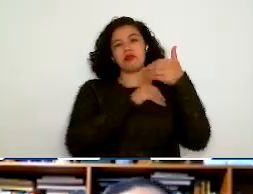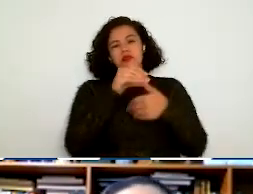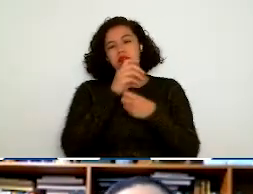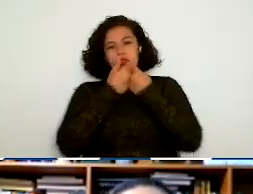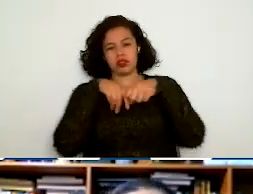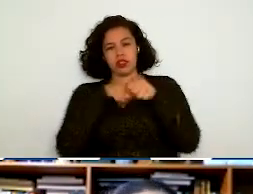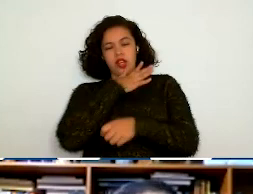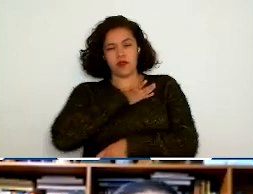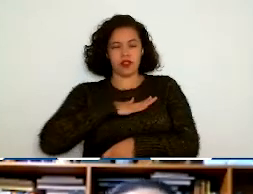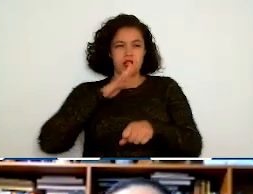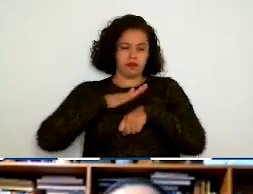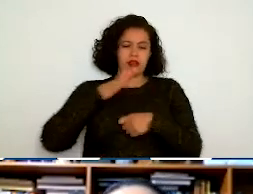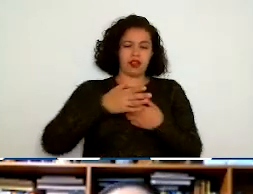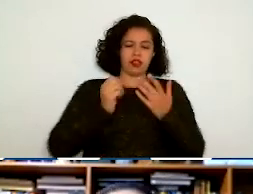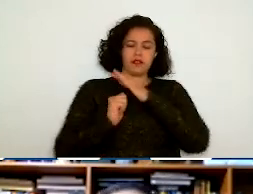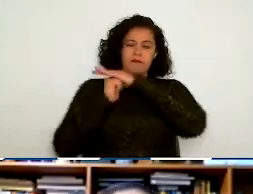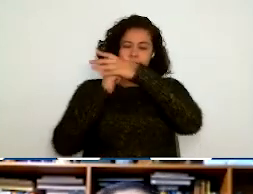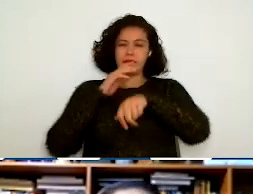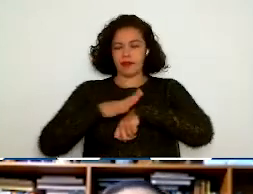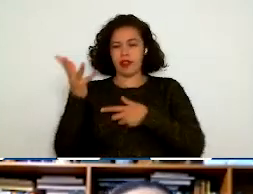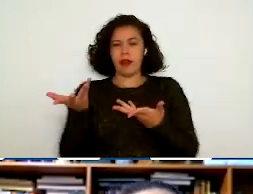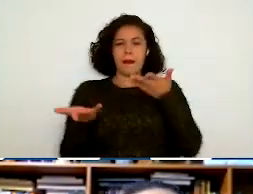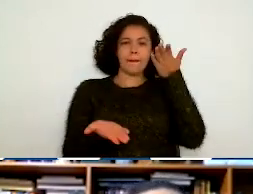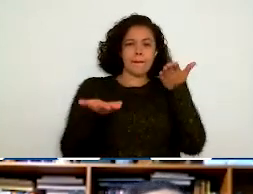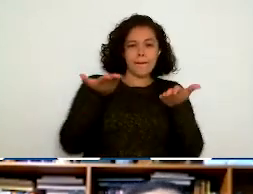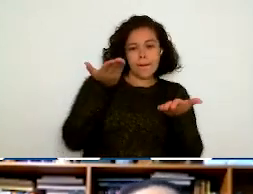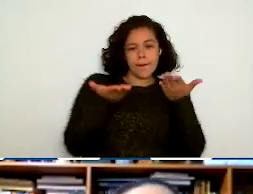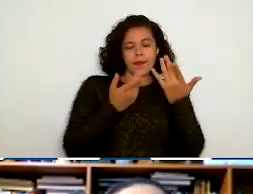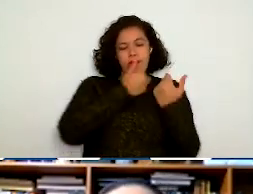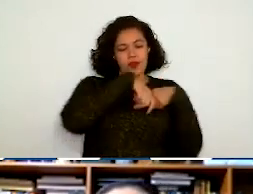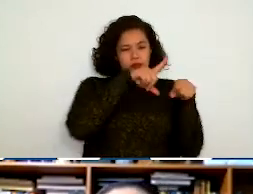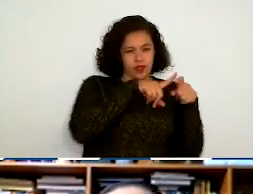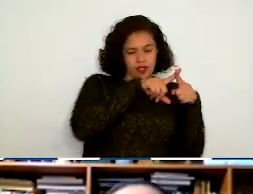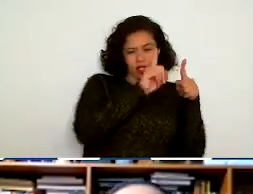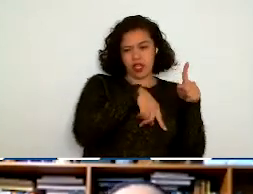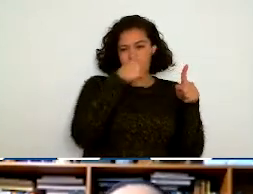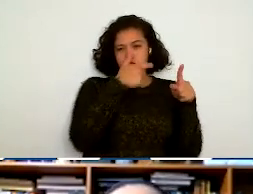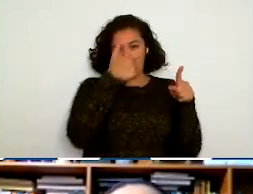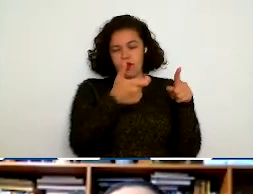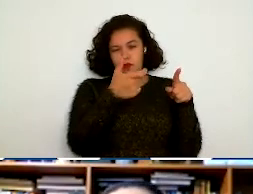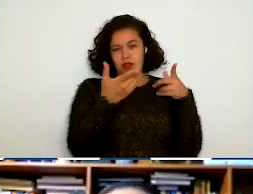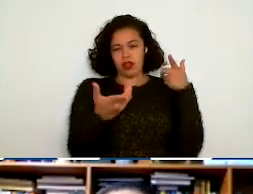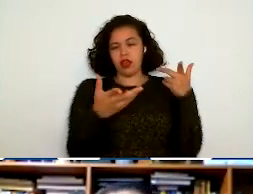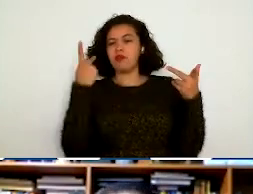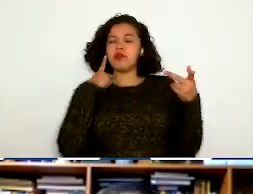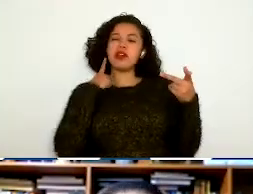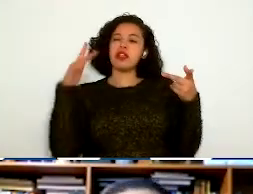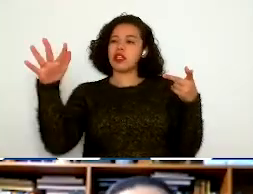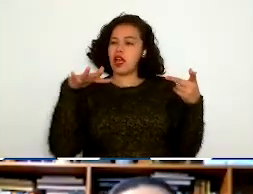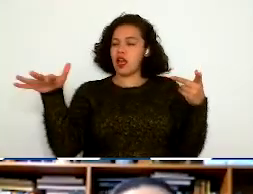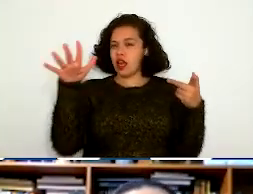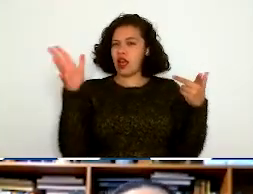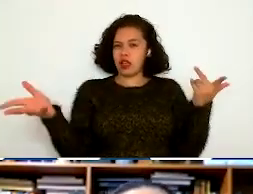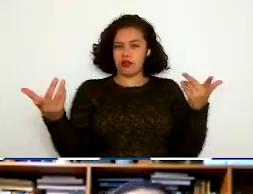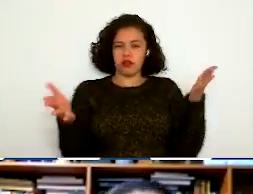más justa, más sostenible, que esté equilibrada esta dimensión social, económica, ¿no? Política, ambiental,